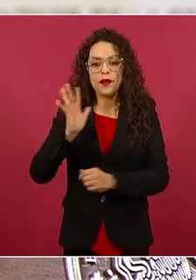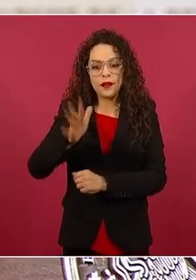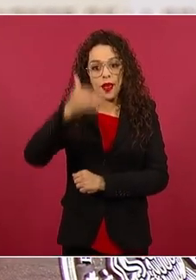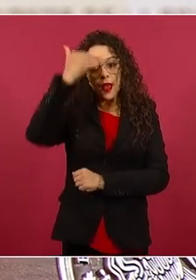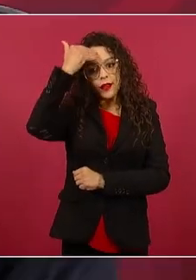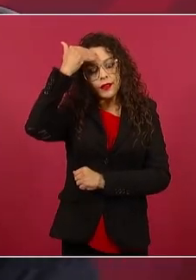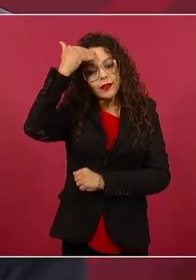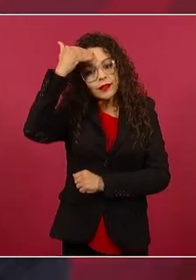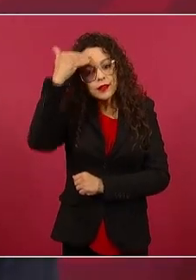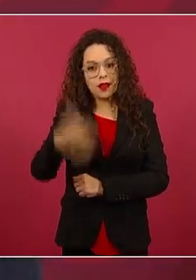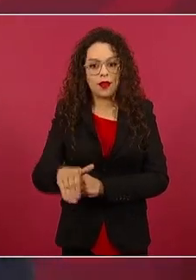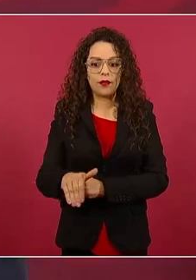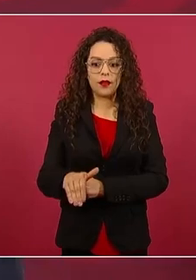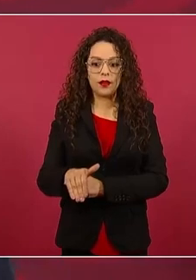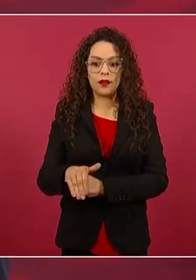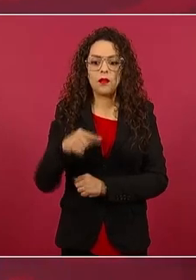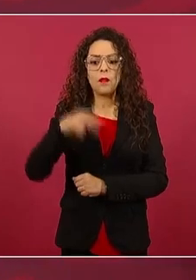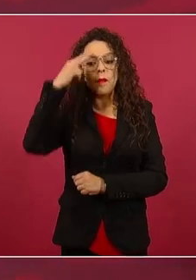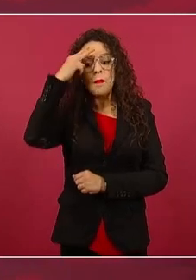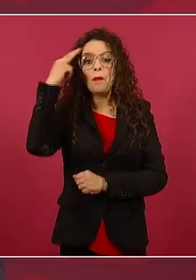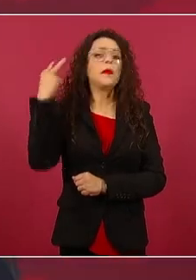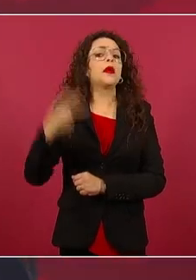que nosotros no vamos a permitir